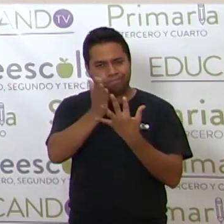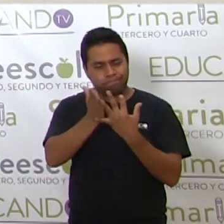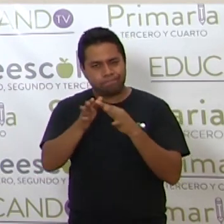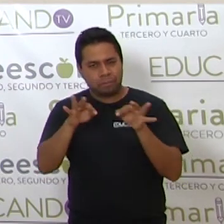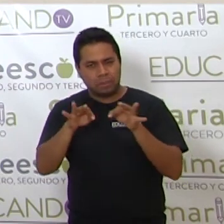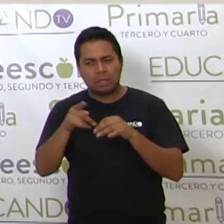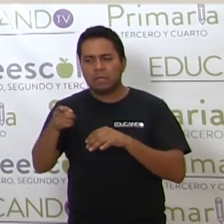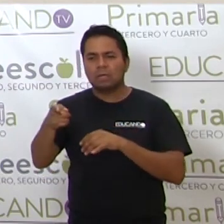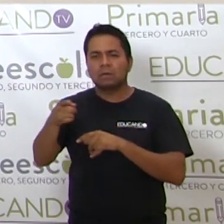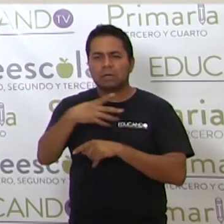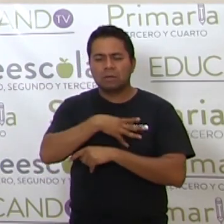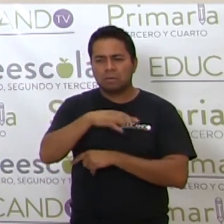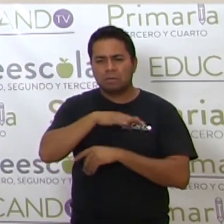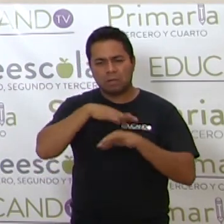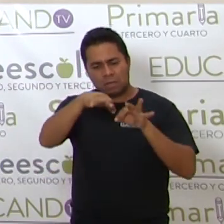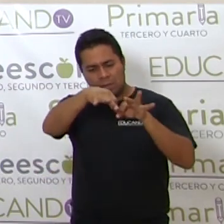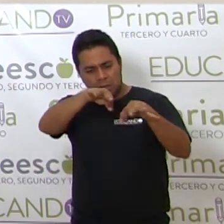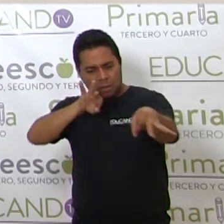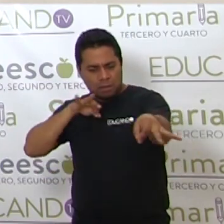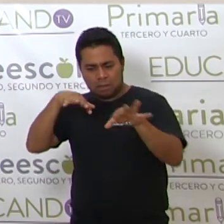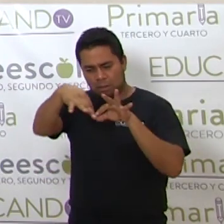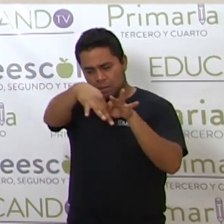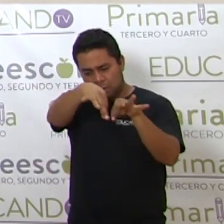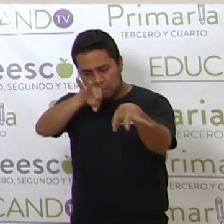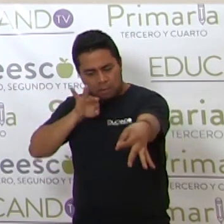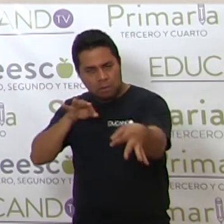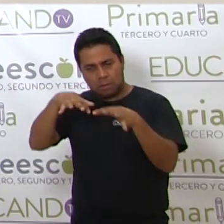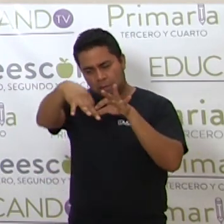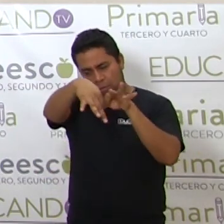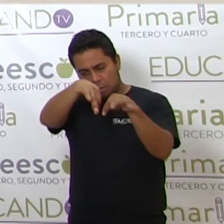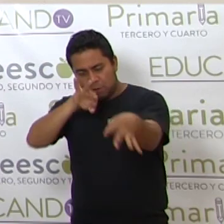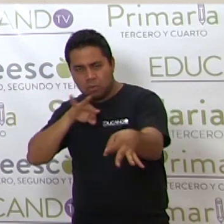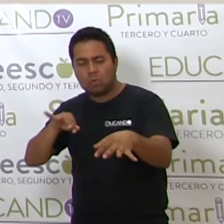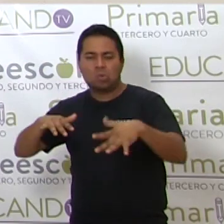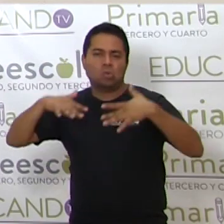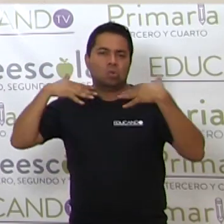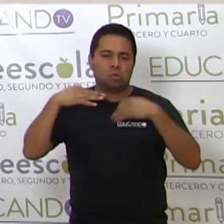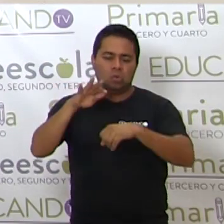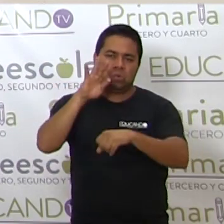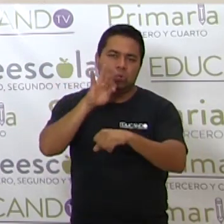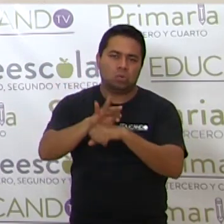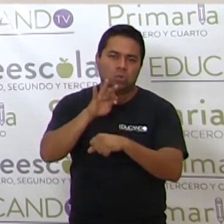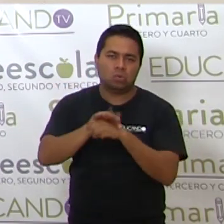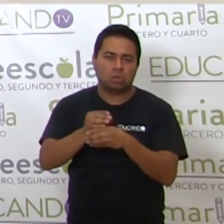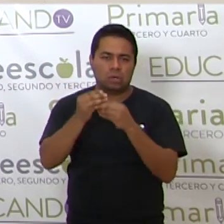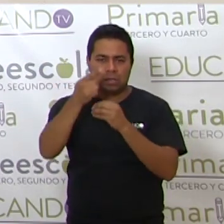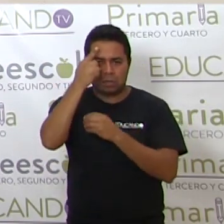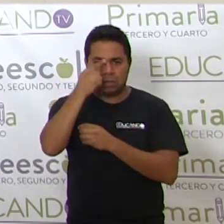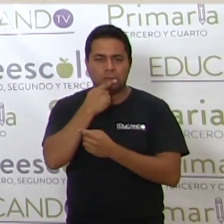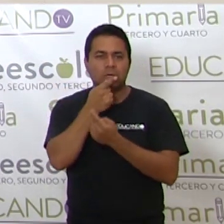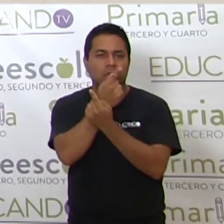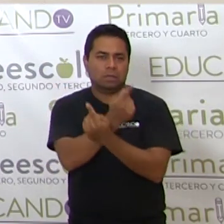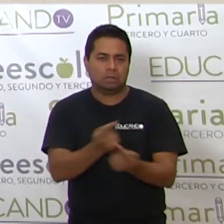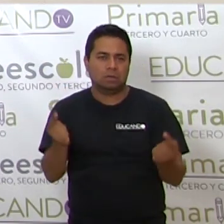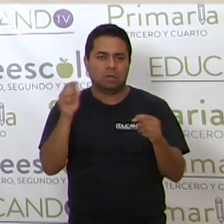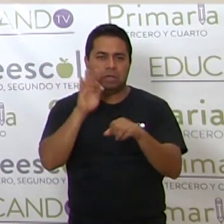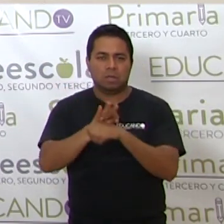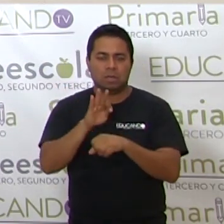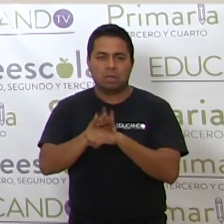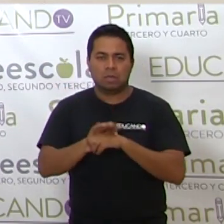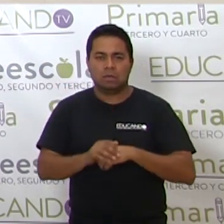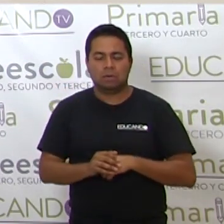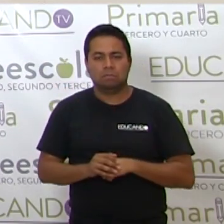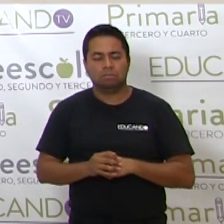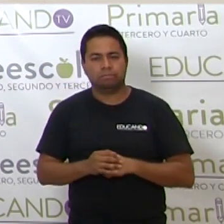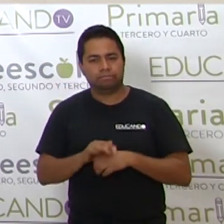tus hijos a rasgar los a cortarlos en hacer este rasgado les ayuda muchísimo a los niños quieres